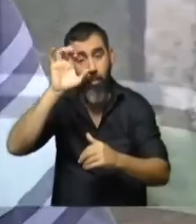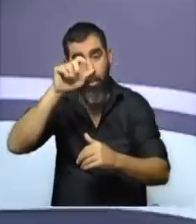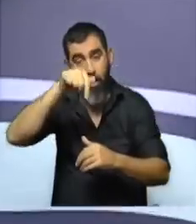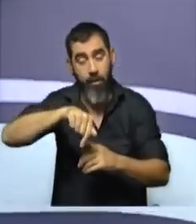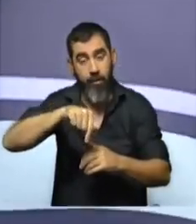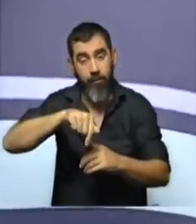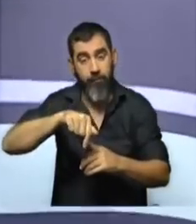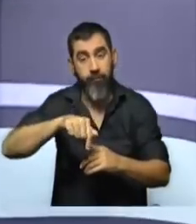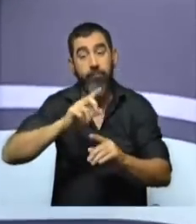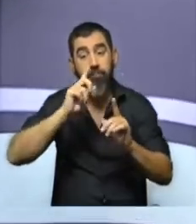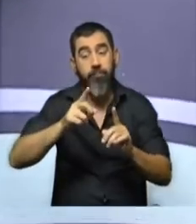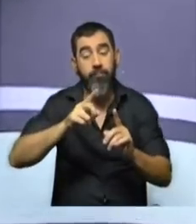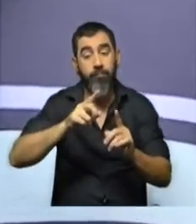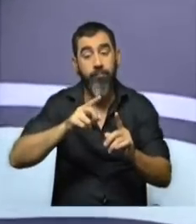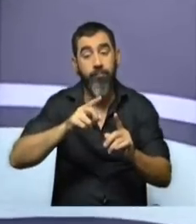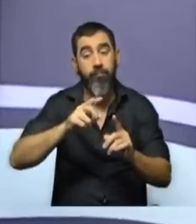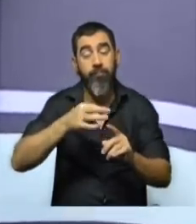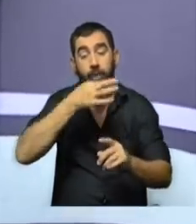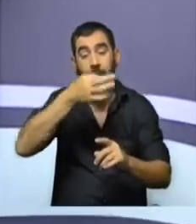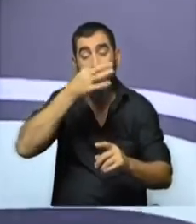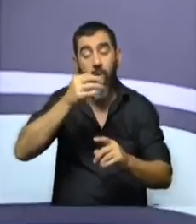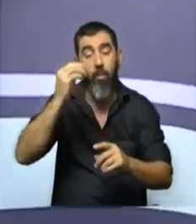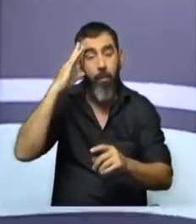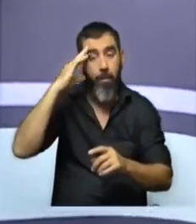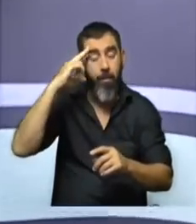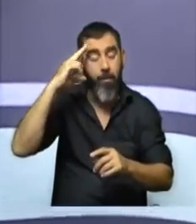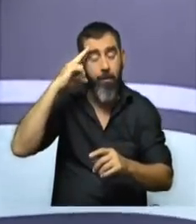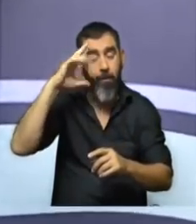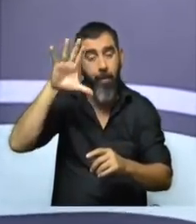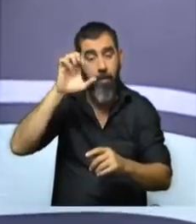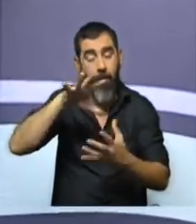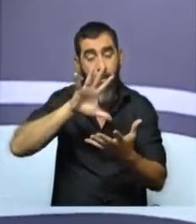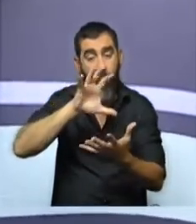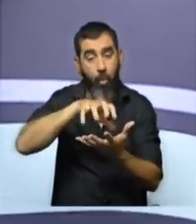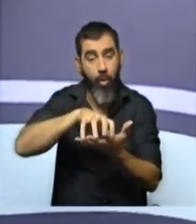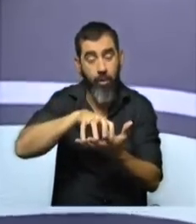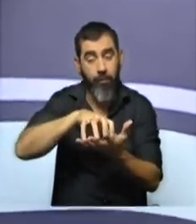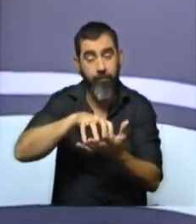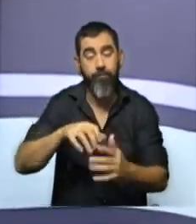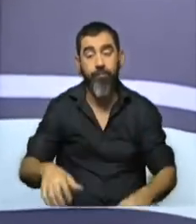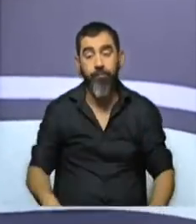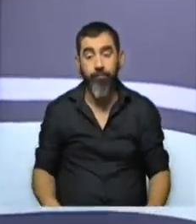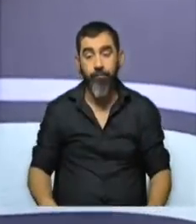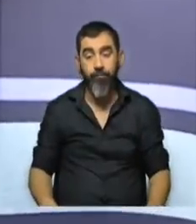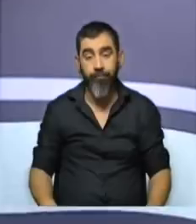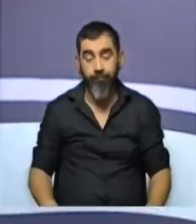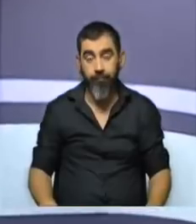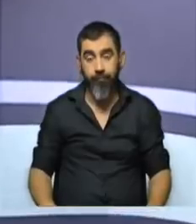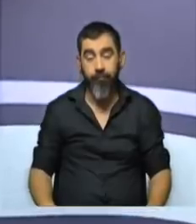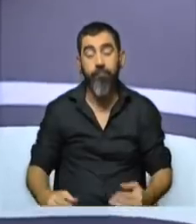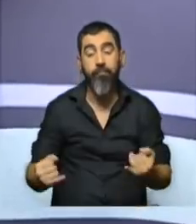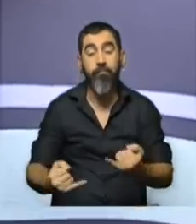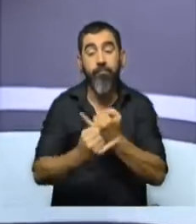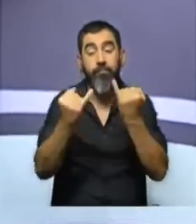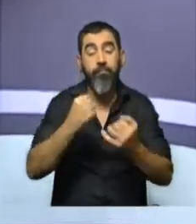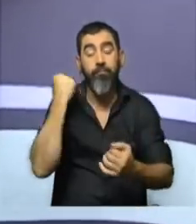es este, además es un, está declarado sitio de memoria por la Comisión Especial. Y bueno, es un día muy